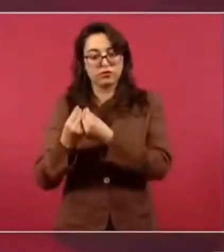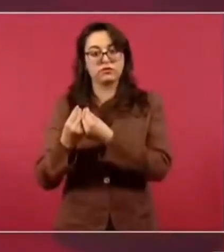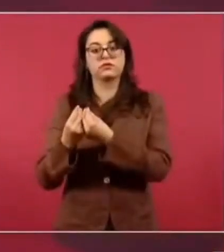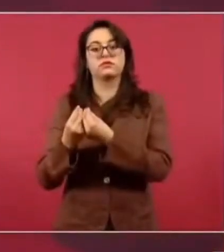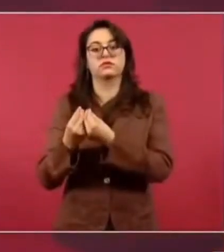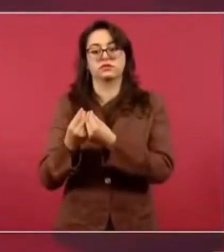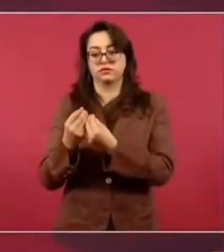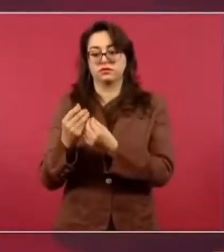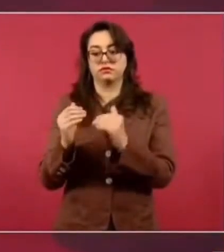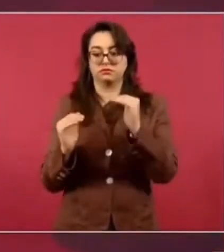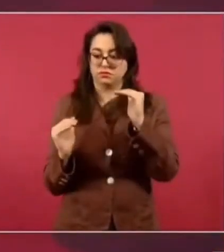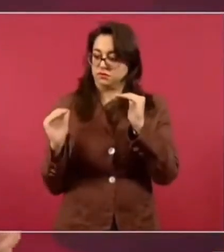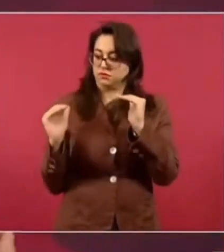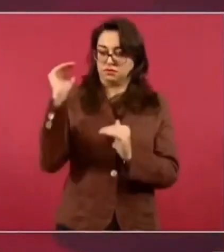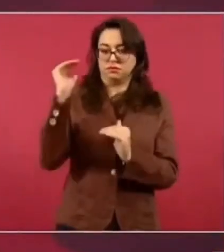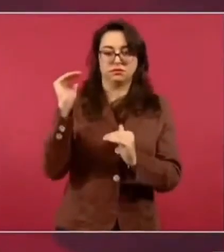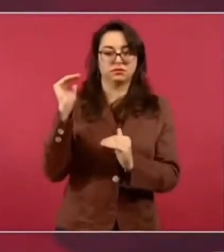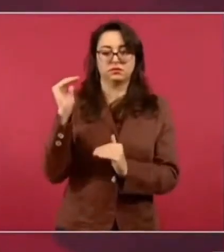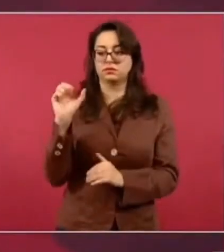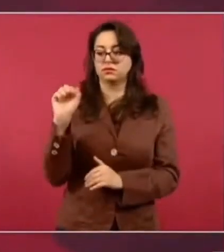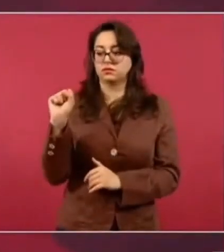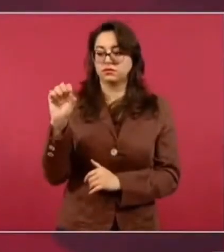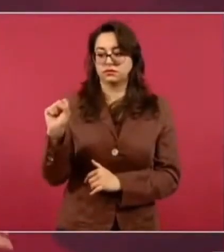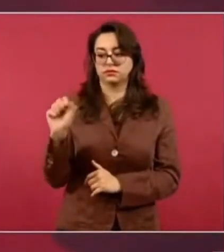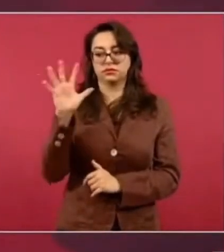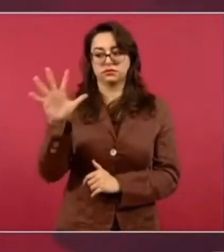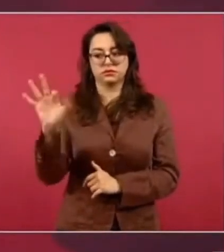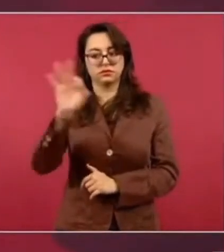en toda la generación de energía eléctrica.